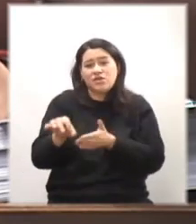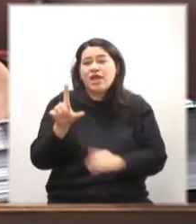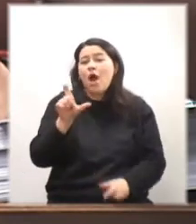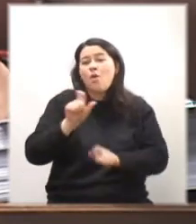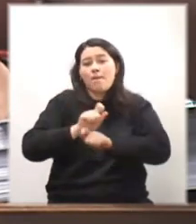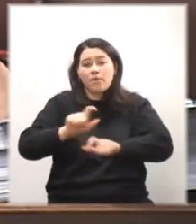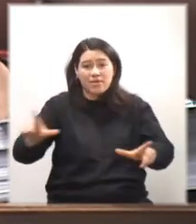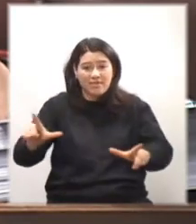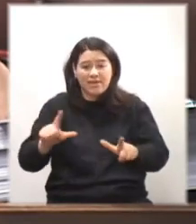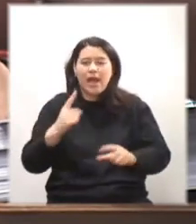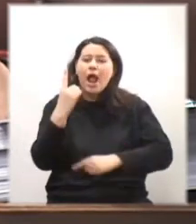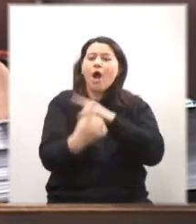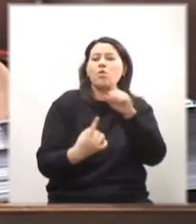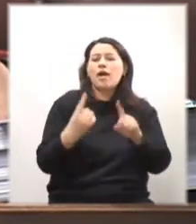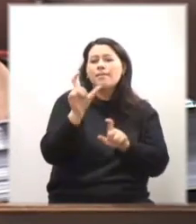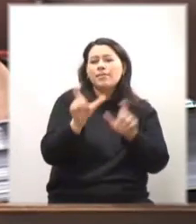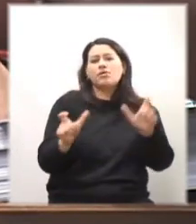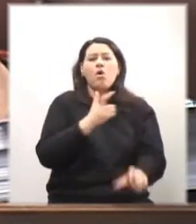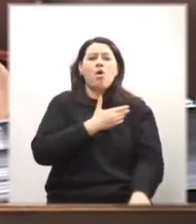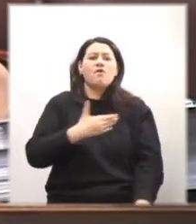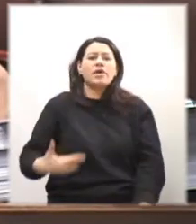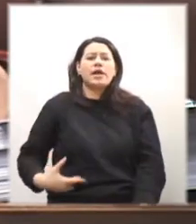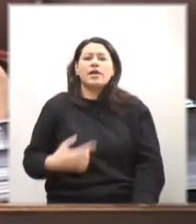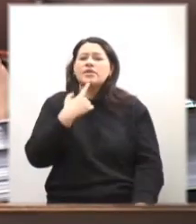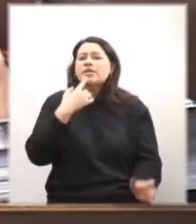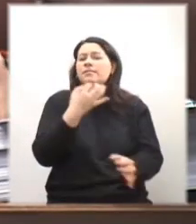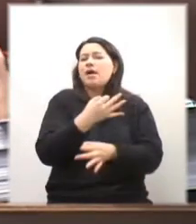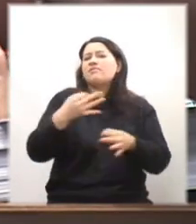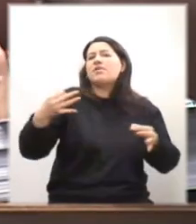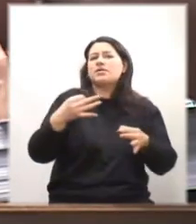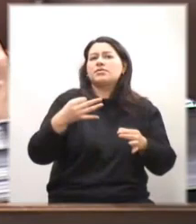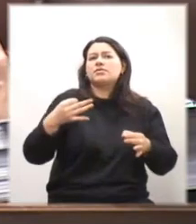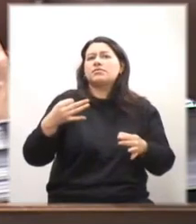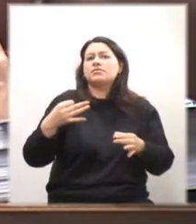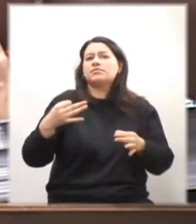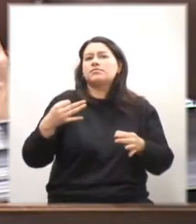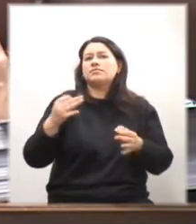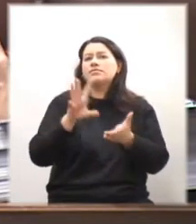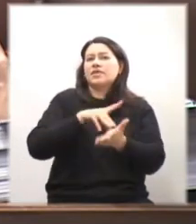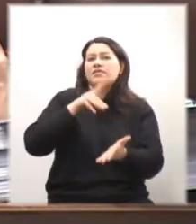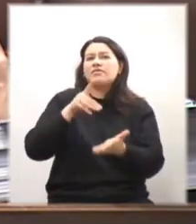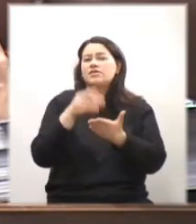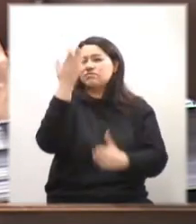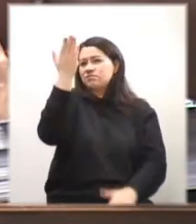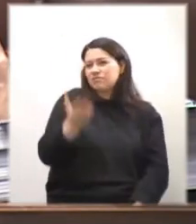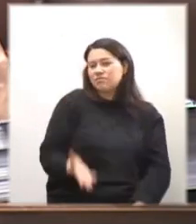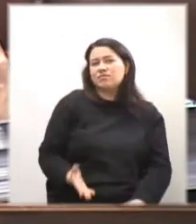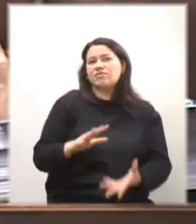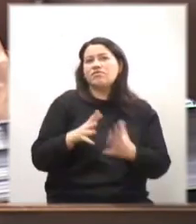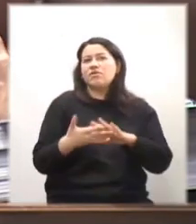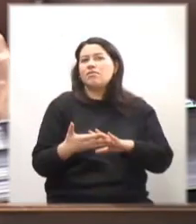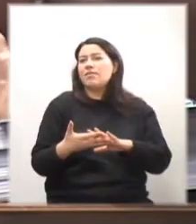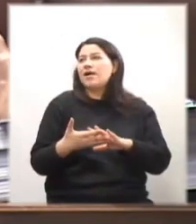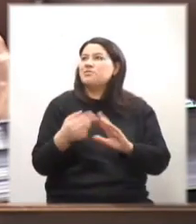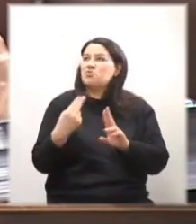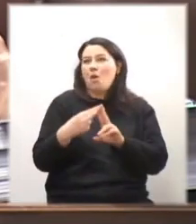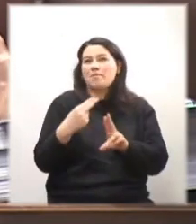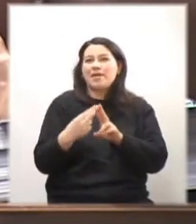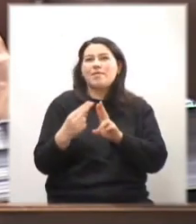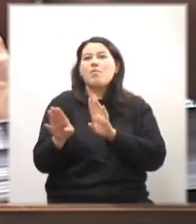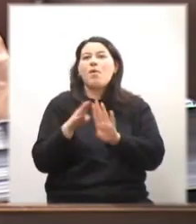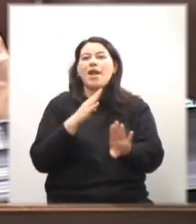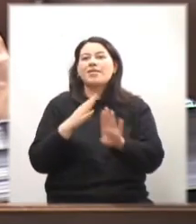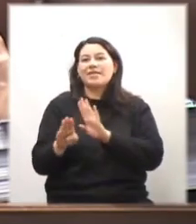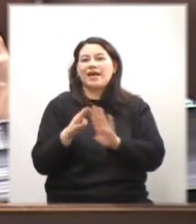potable, cuando actores de gobierno que calzan a la perfección con la definición del fenómeno de las puertas giratorias